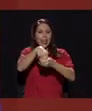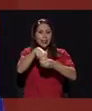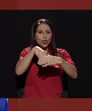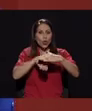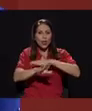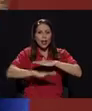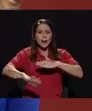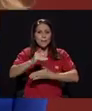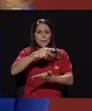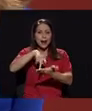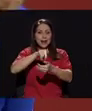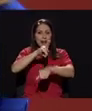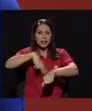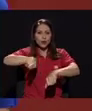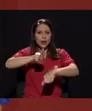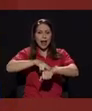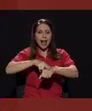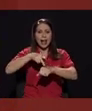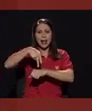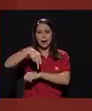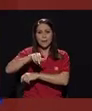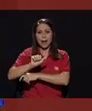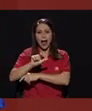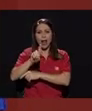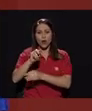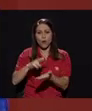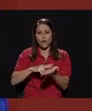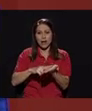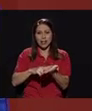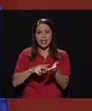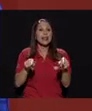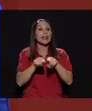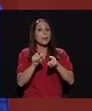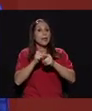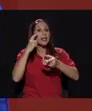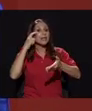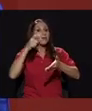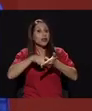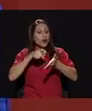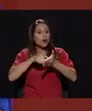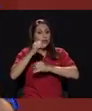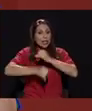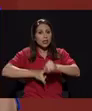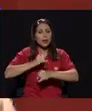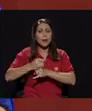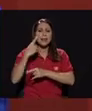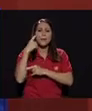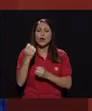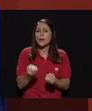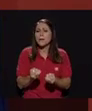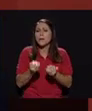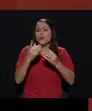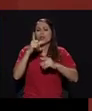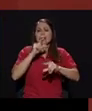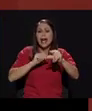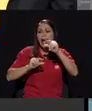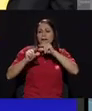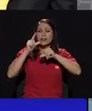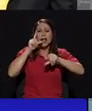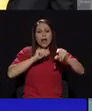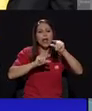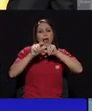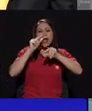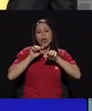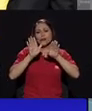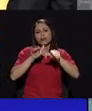de eso se reconoce internacionalmente por la gran cantidad de aves que llegan a precisamente anidar